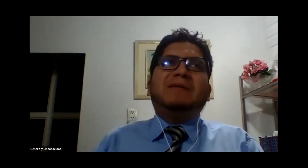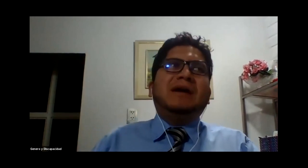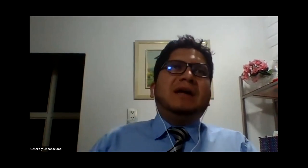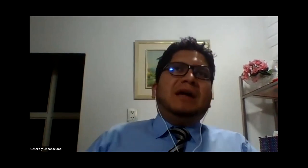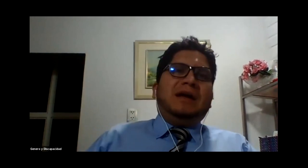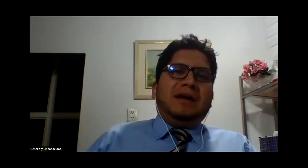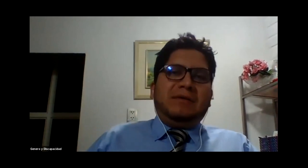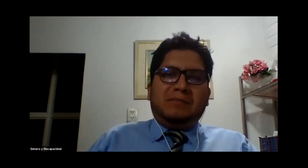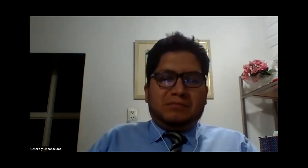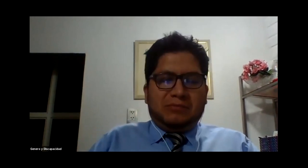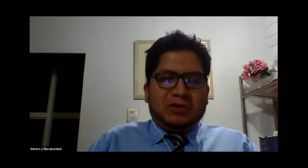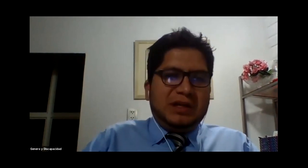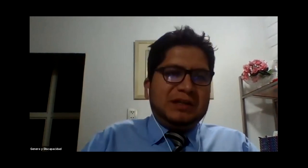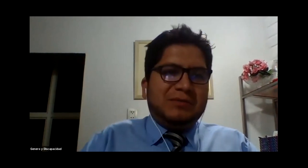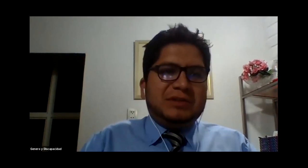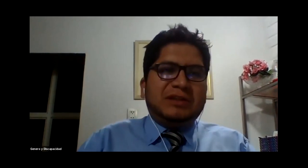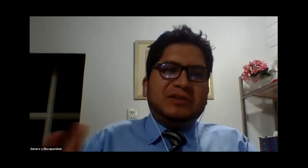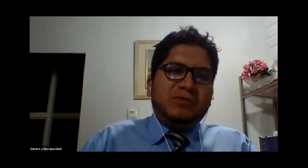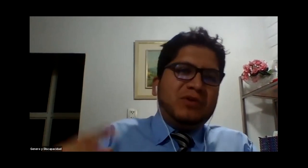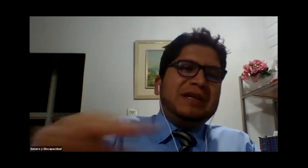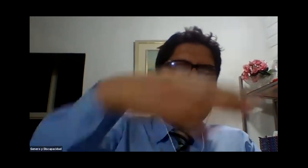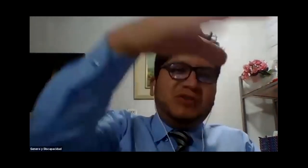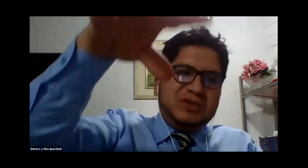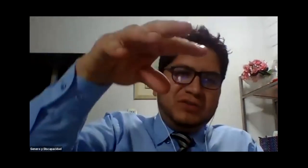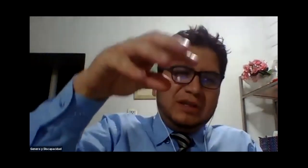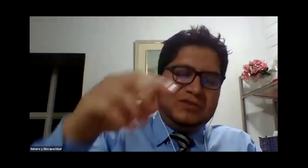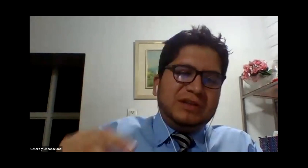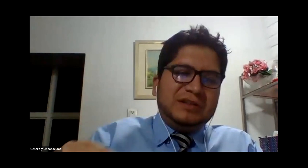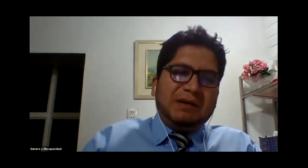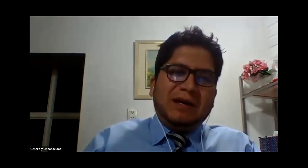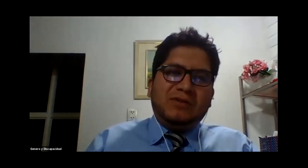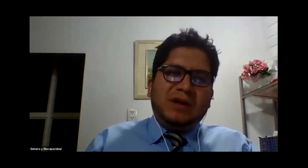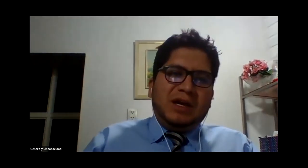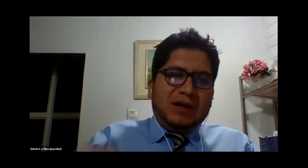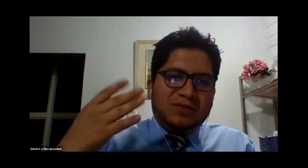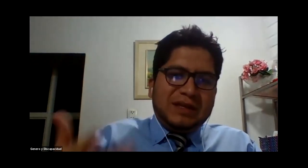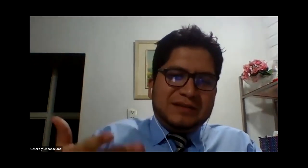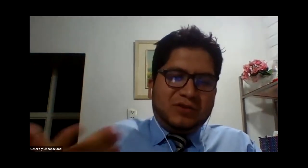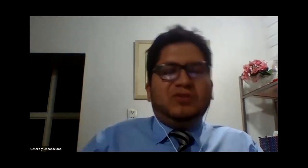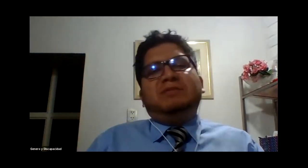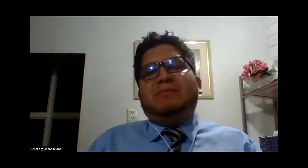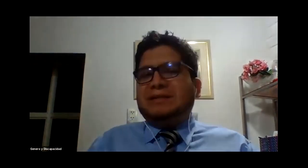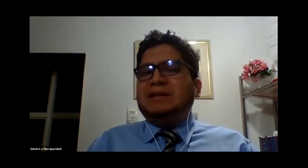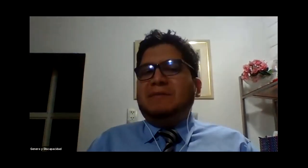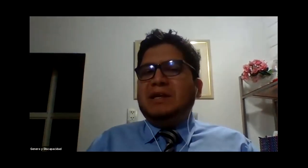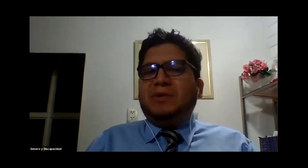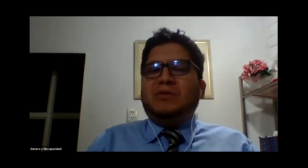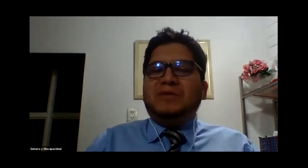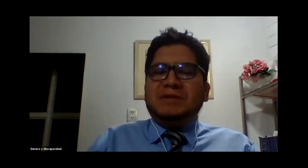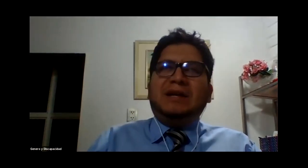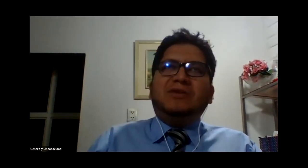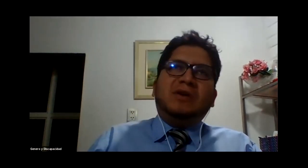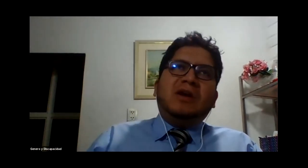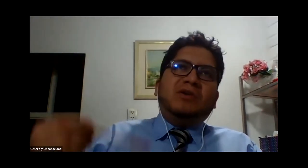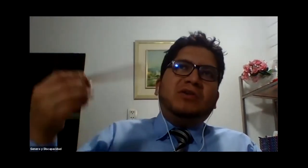le comentaba cuando ayer estábamos tratando un poco el diagnóstico de las zonas de trabajo que ustedes conocen bastante bien el poder